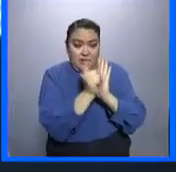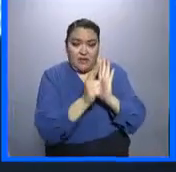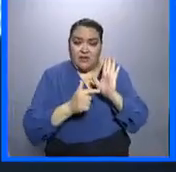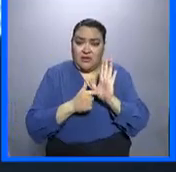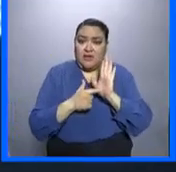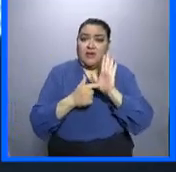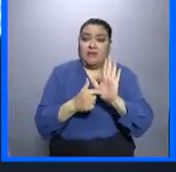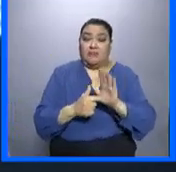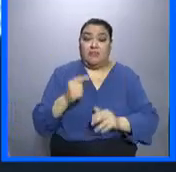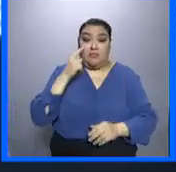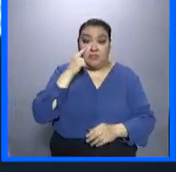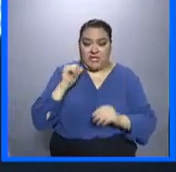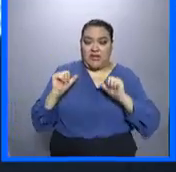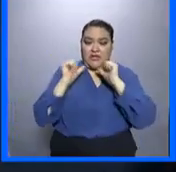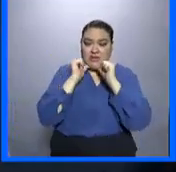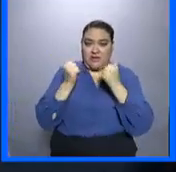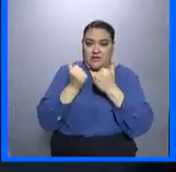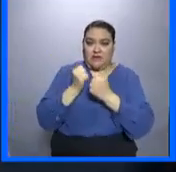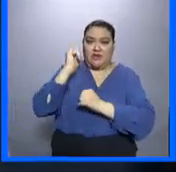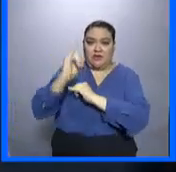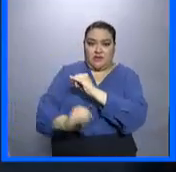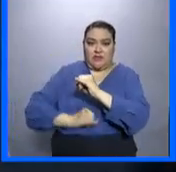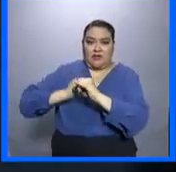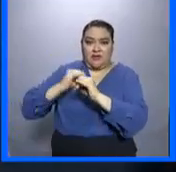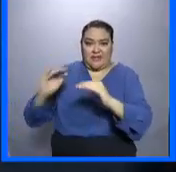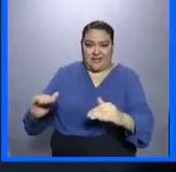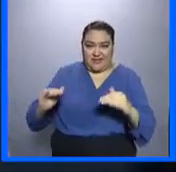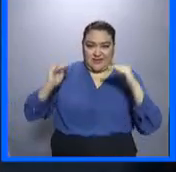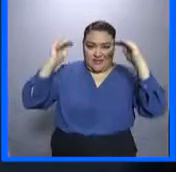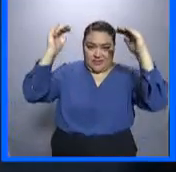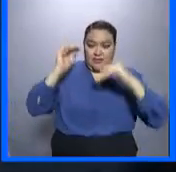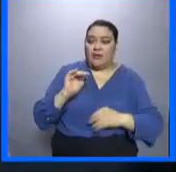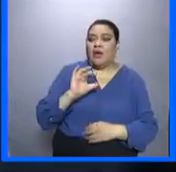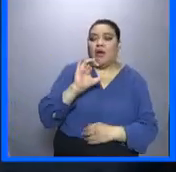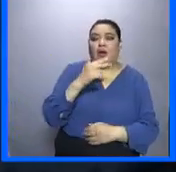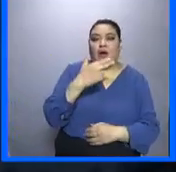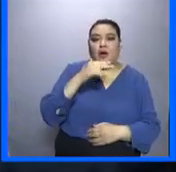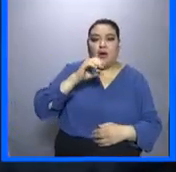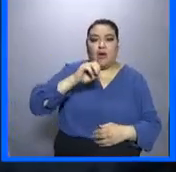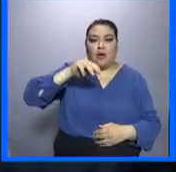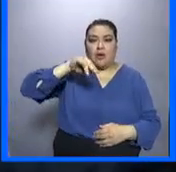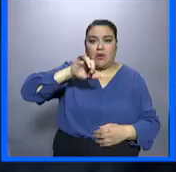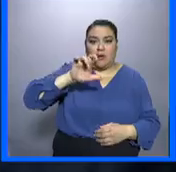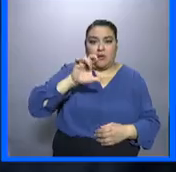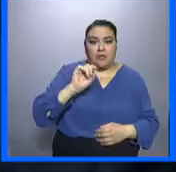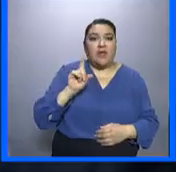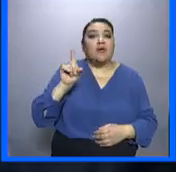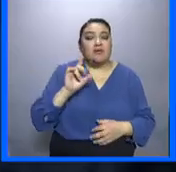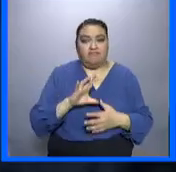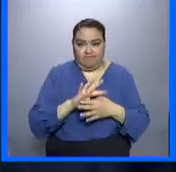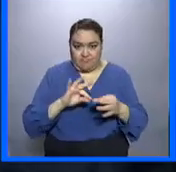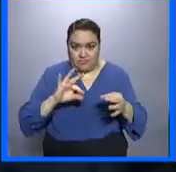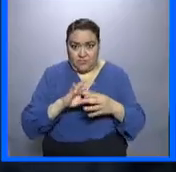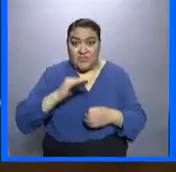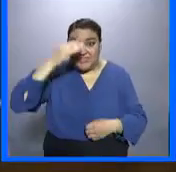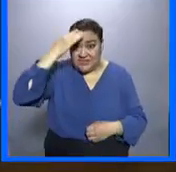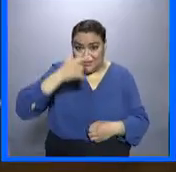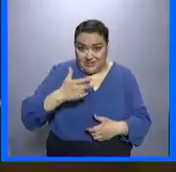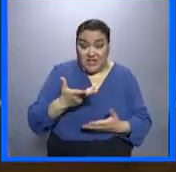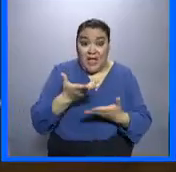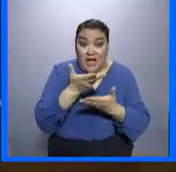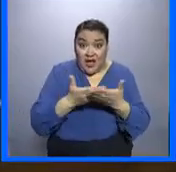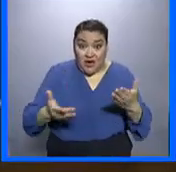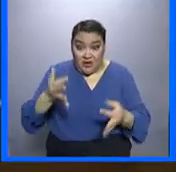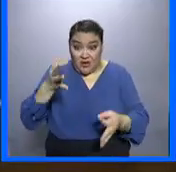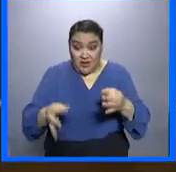El integrante de la Red Internacional de Cuerpos Académicos, Homero Vázquez, por su parte señaló que el encarecimiento del acceso